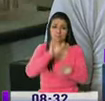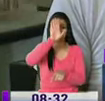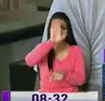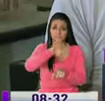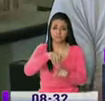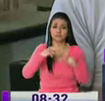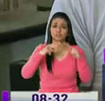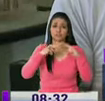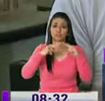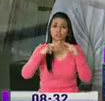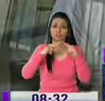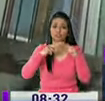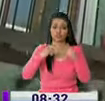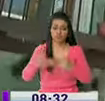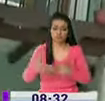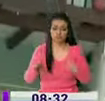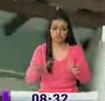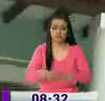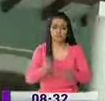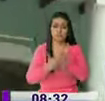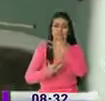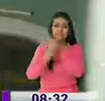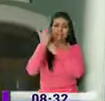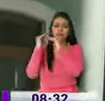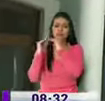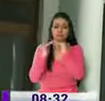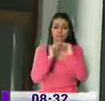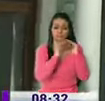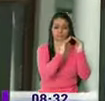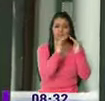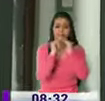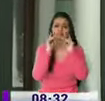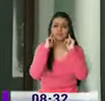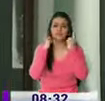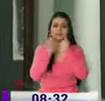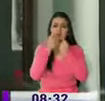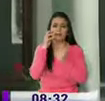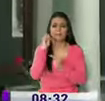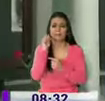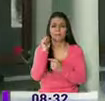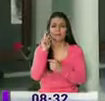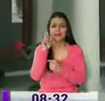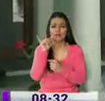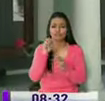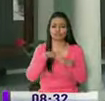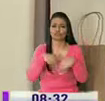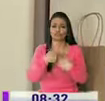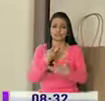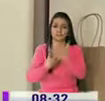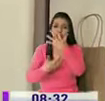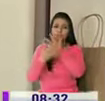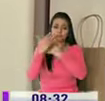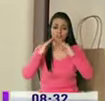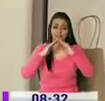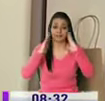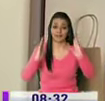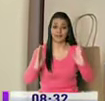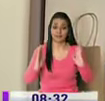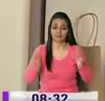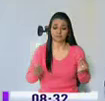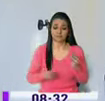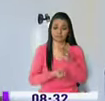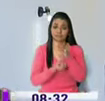conocer la infraestructura que tenían en esa época, San Marcos. ¿Sí? A través de la historia de esta casa que fue creada